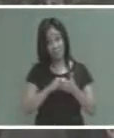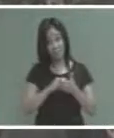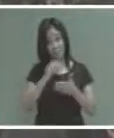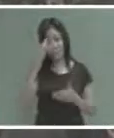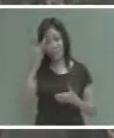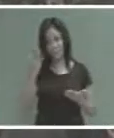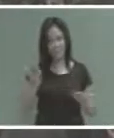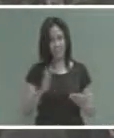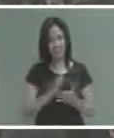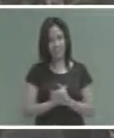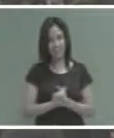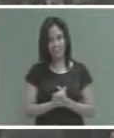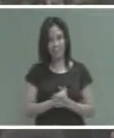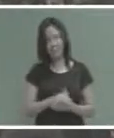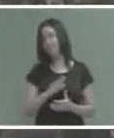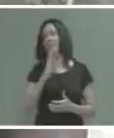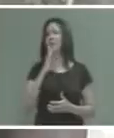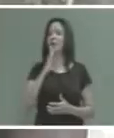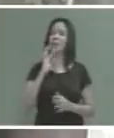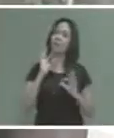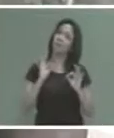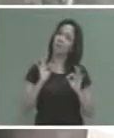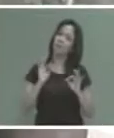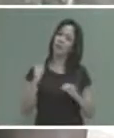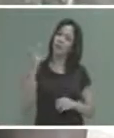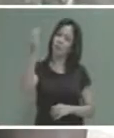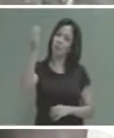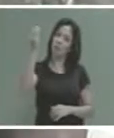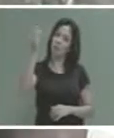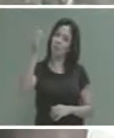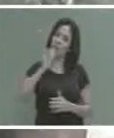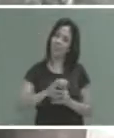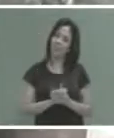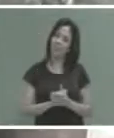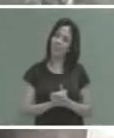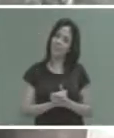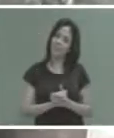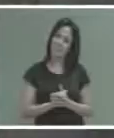porque se habla bien de los jóvenes cuando hacen cosas como las que tú haces.